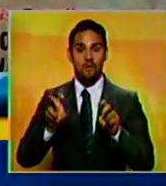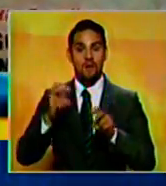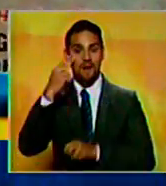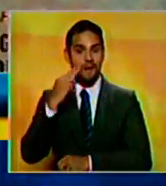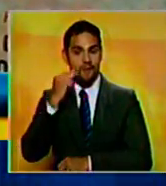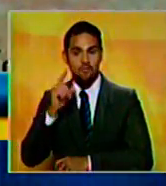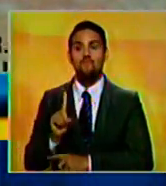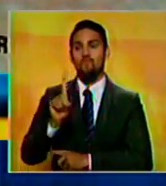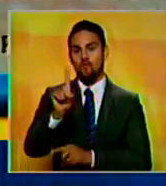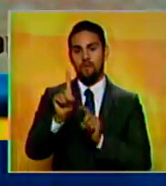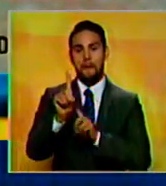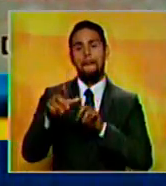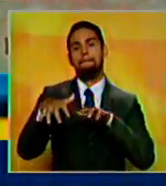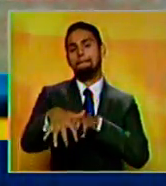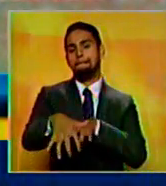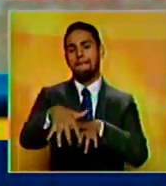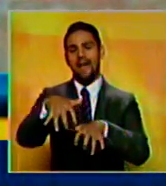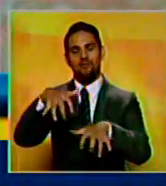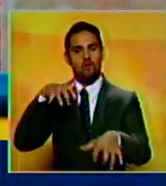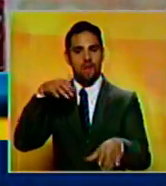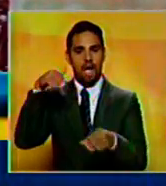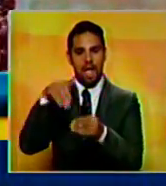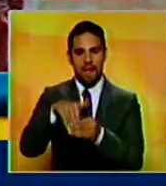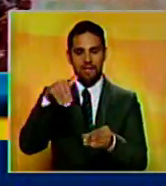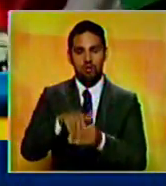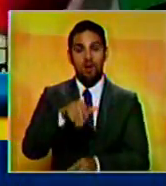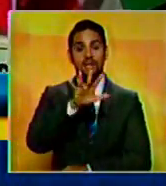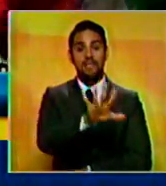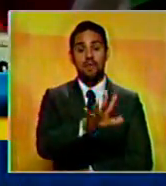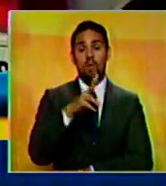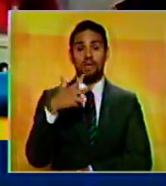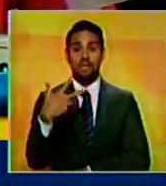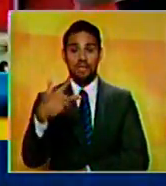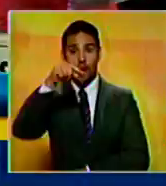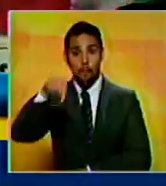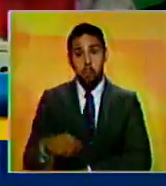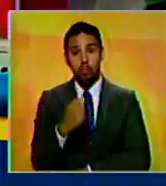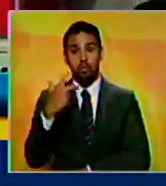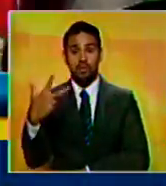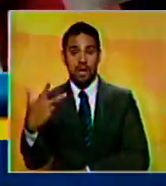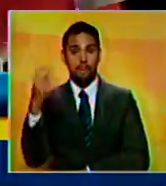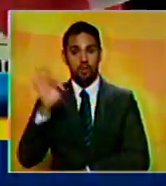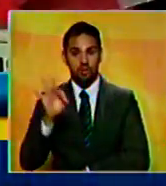se impuso con una mayoría absoluta de 53.3% frente al